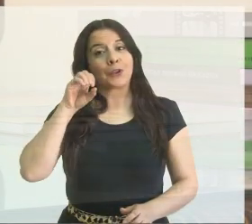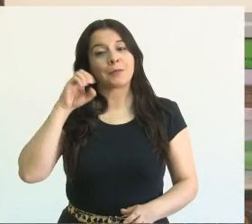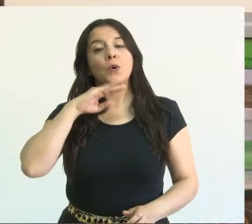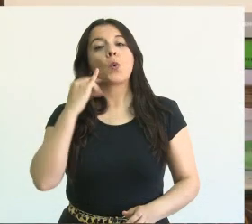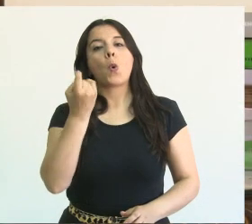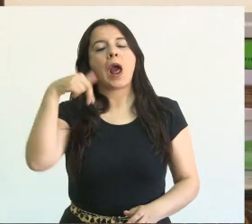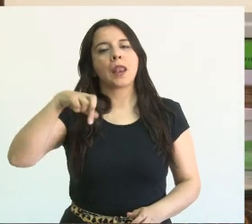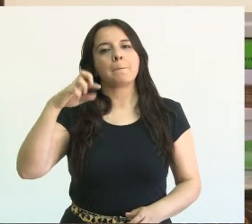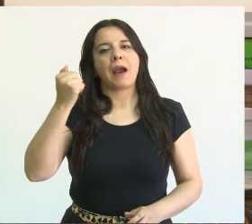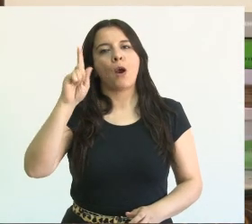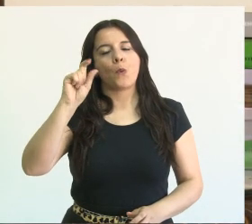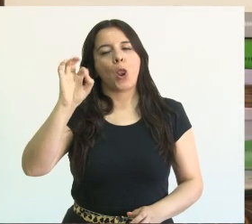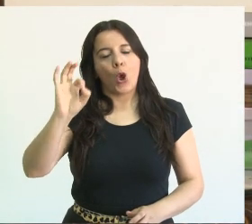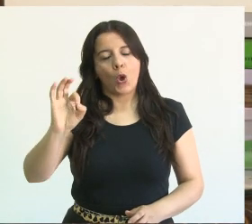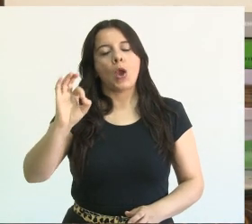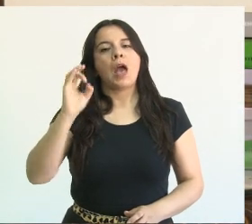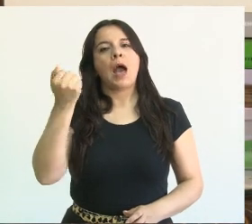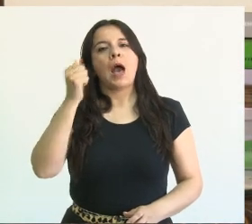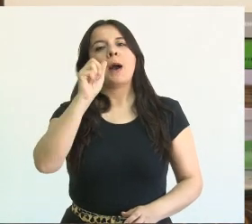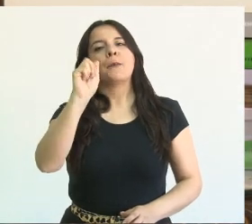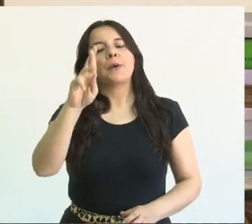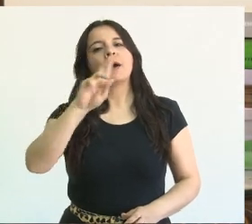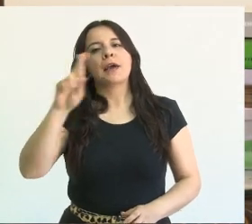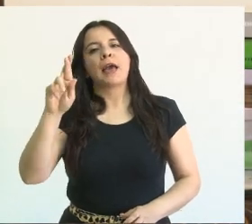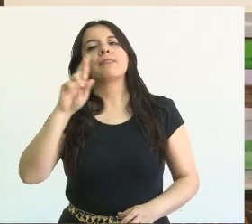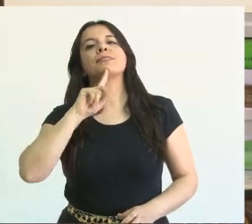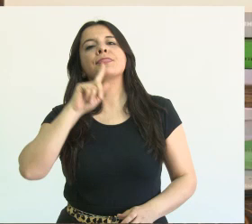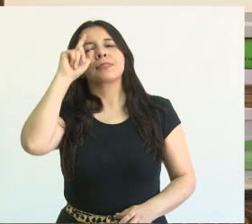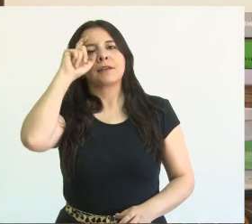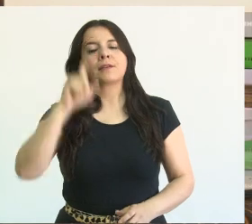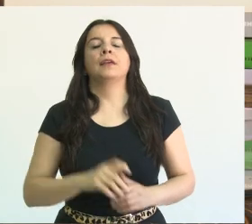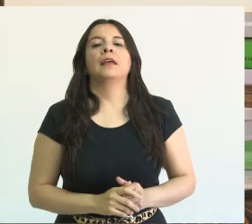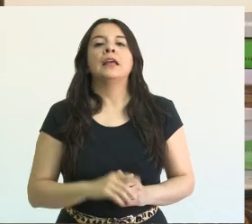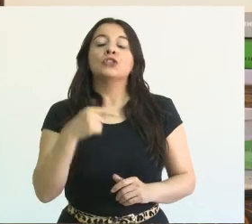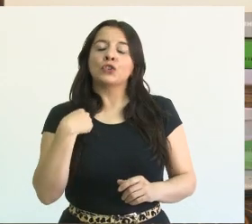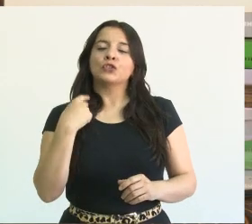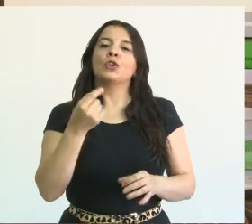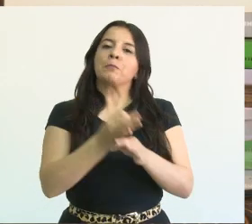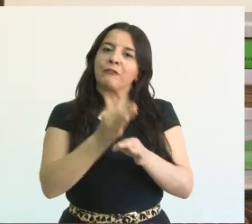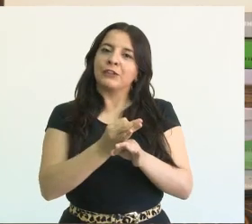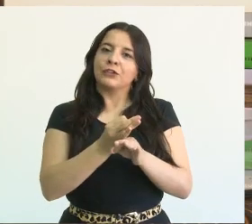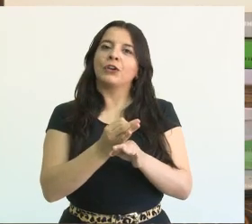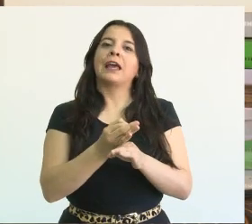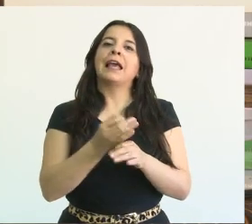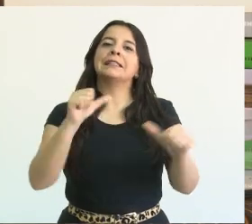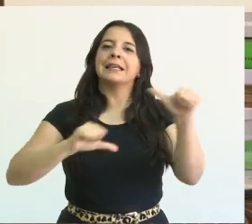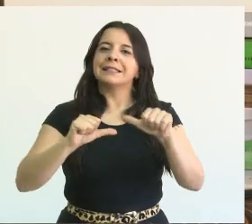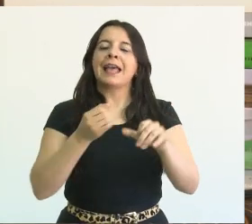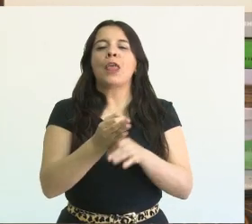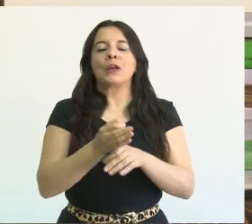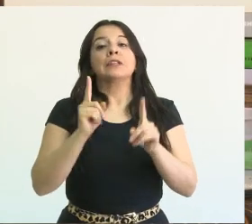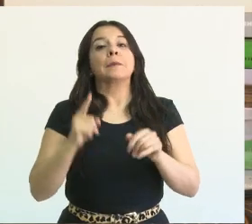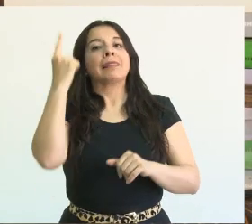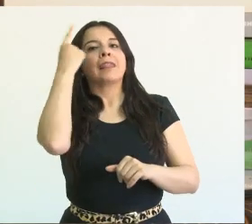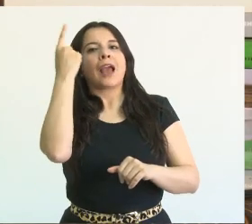Mi nombre es Juan Pablo Abrate, soy docente de la Escuela de Ciencias de la Educación y soy decano de la Facultad de Filosofía y Humanidades. Les quiero dar